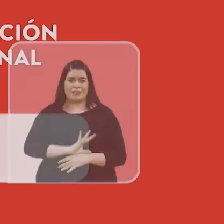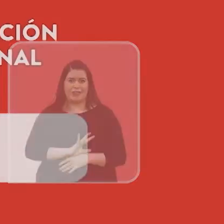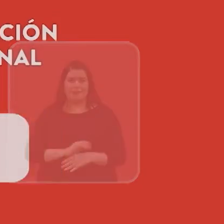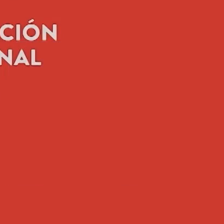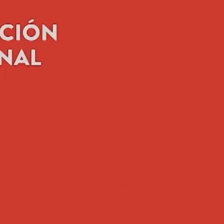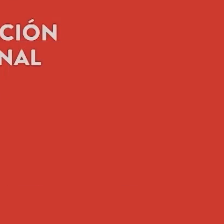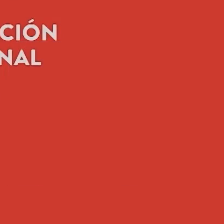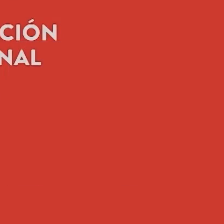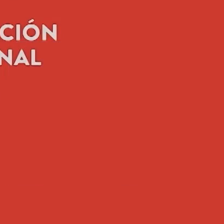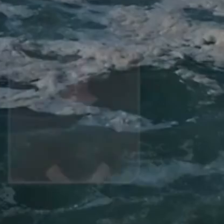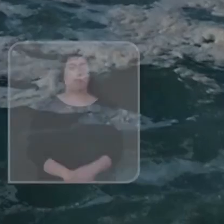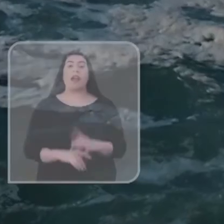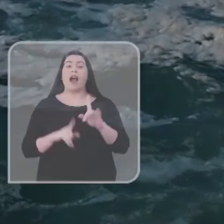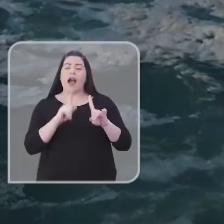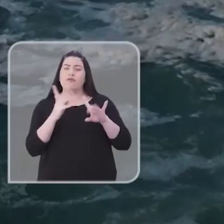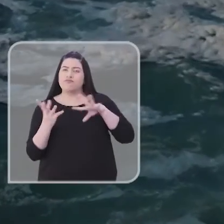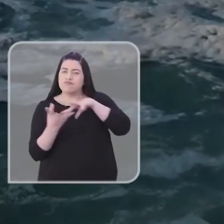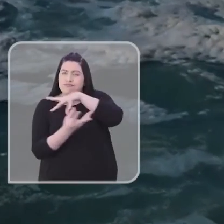para Chile.